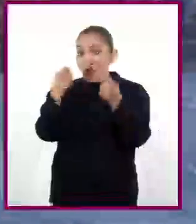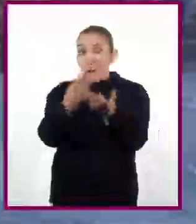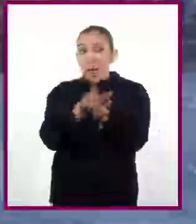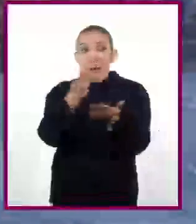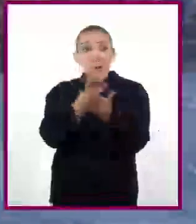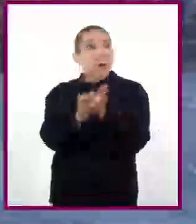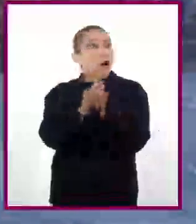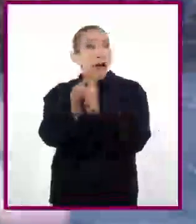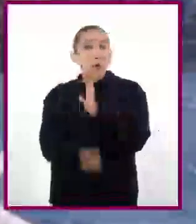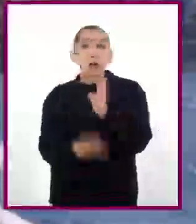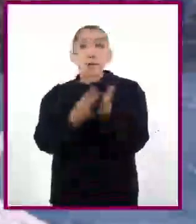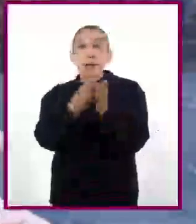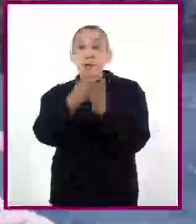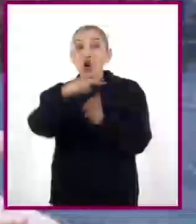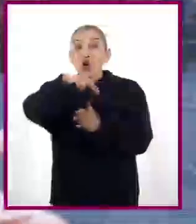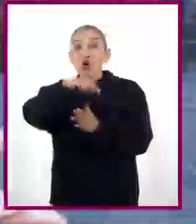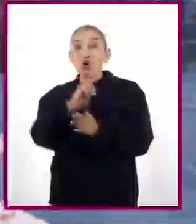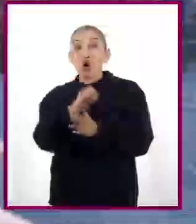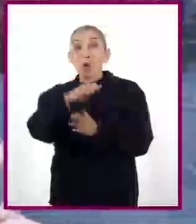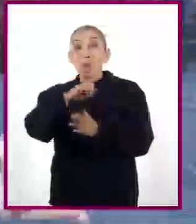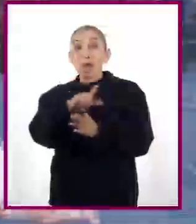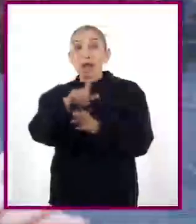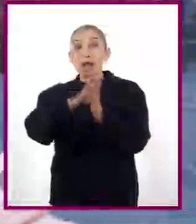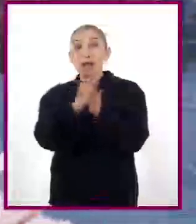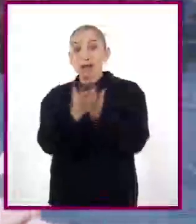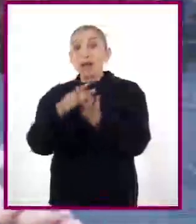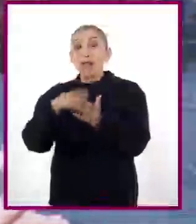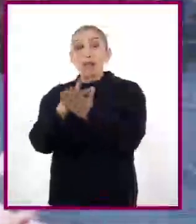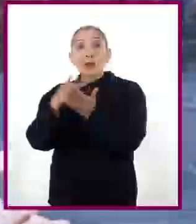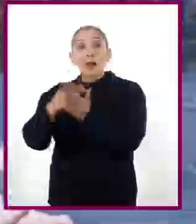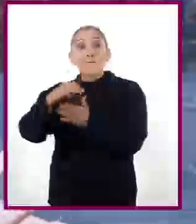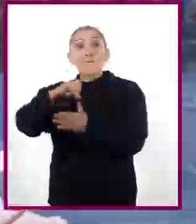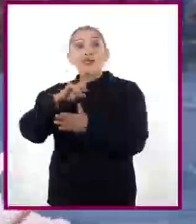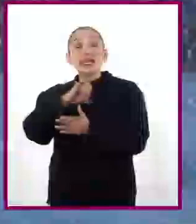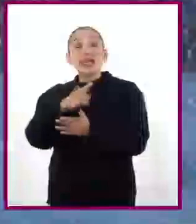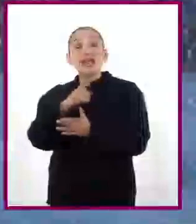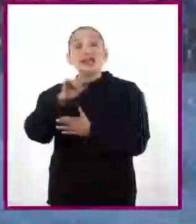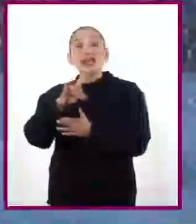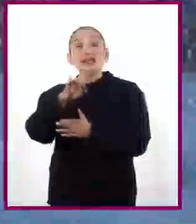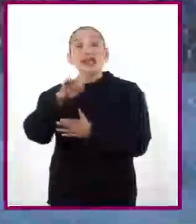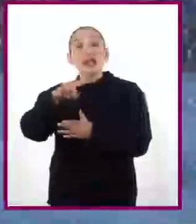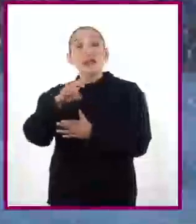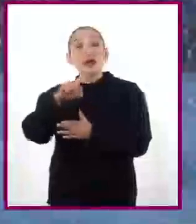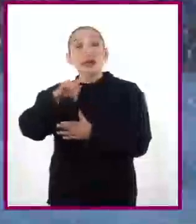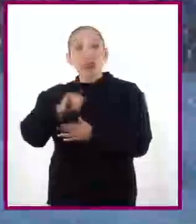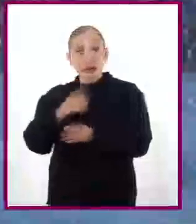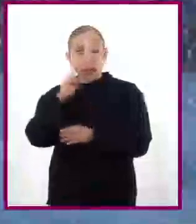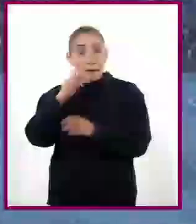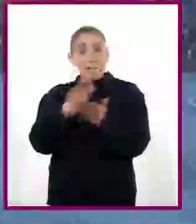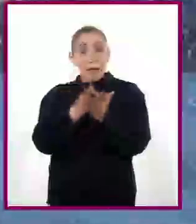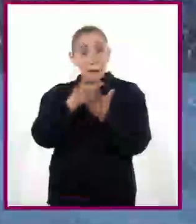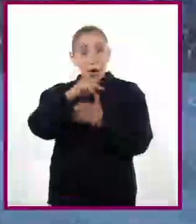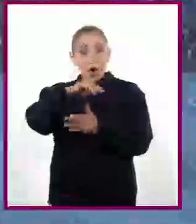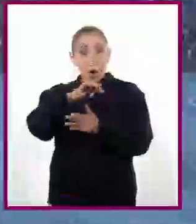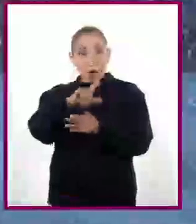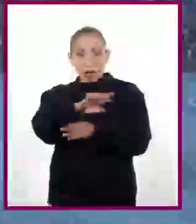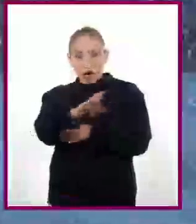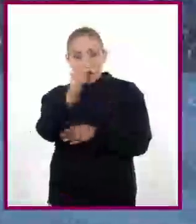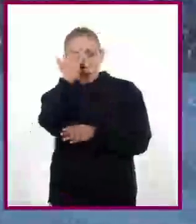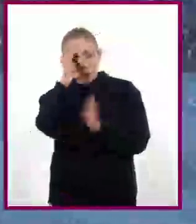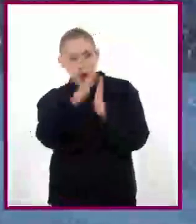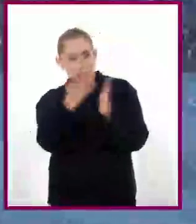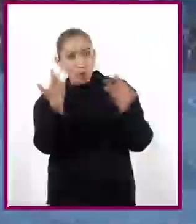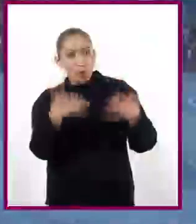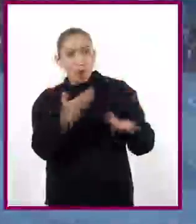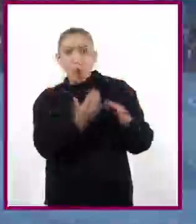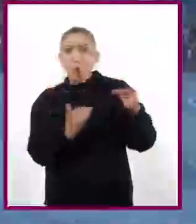tan importantes como el Premio Nobel de Literatura y el Premio Miguel de Cervantes? Así es, el Nobel de Literatura reconoce la obra